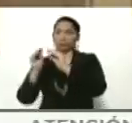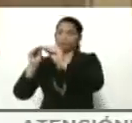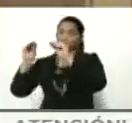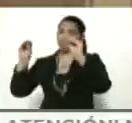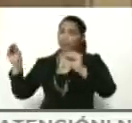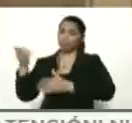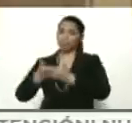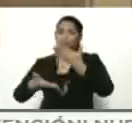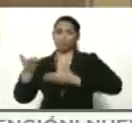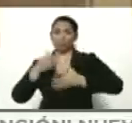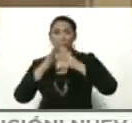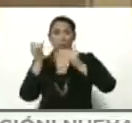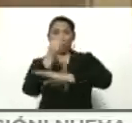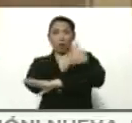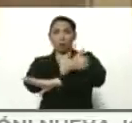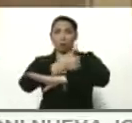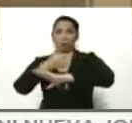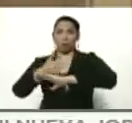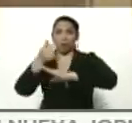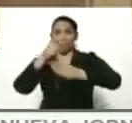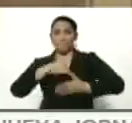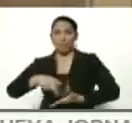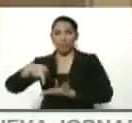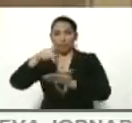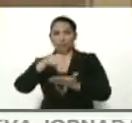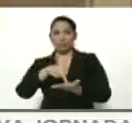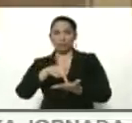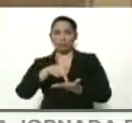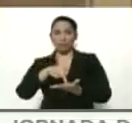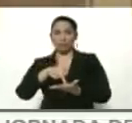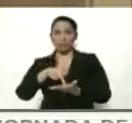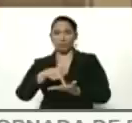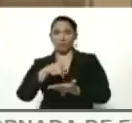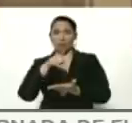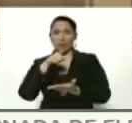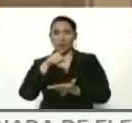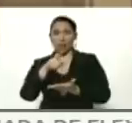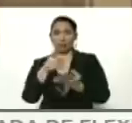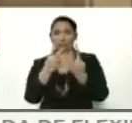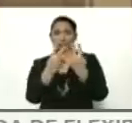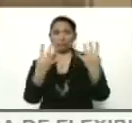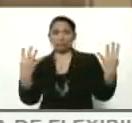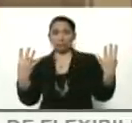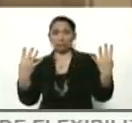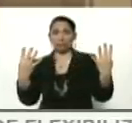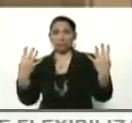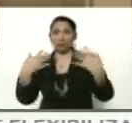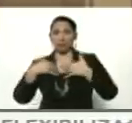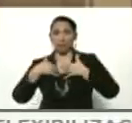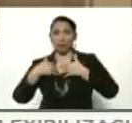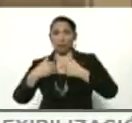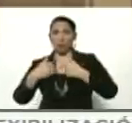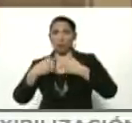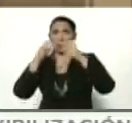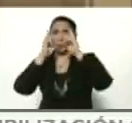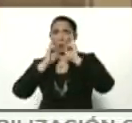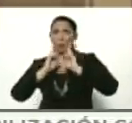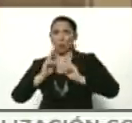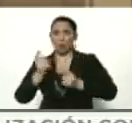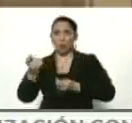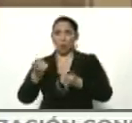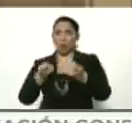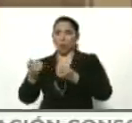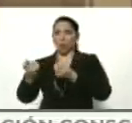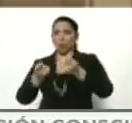todas las autoridades que están participando en este cerco sanitario y epidemiológico para el control